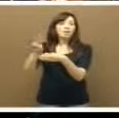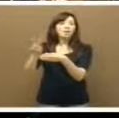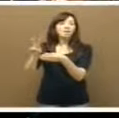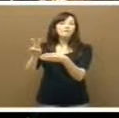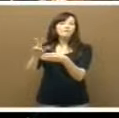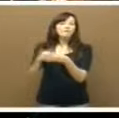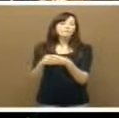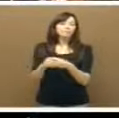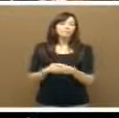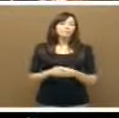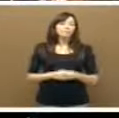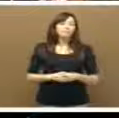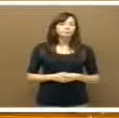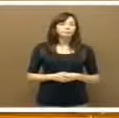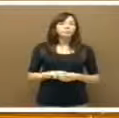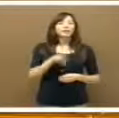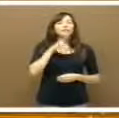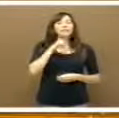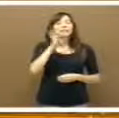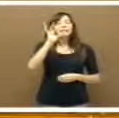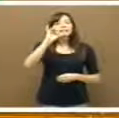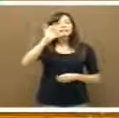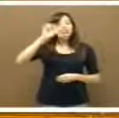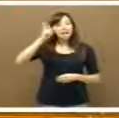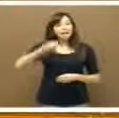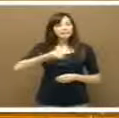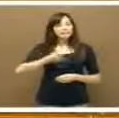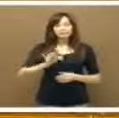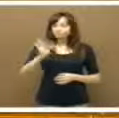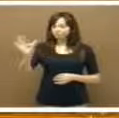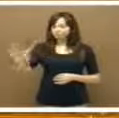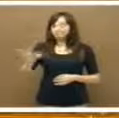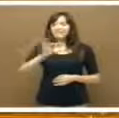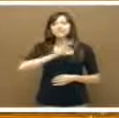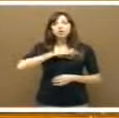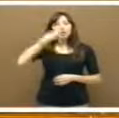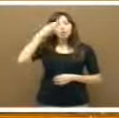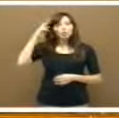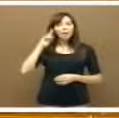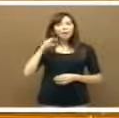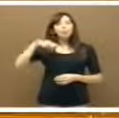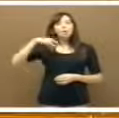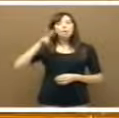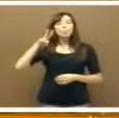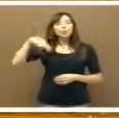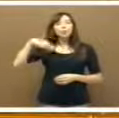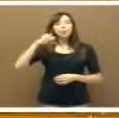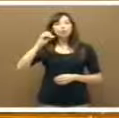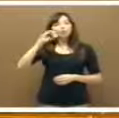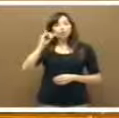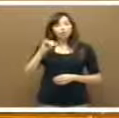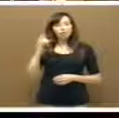Verde Síez, el señor Escobar Muñoz, por tiempo de diez minutos.